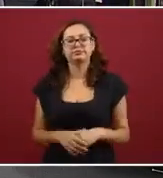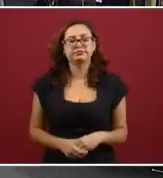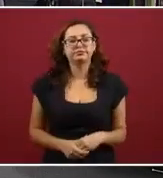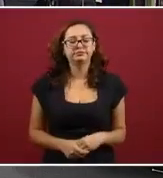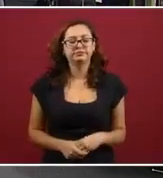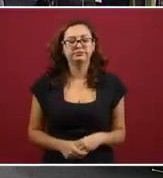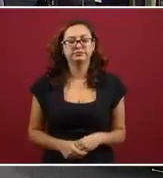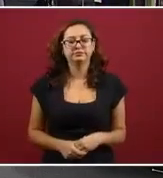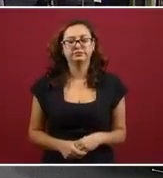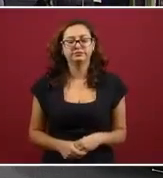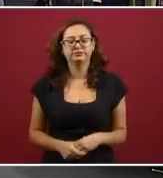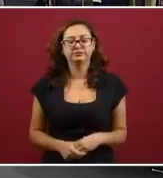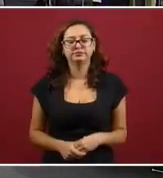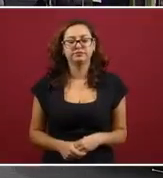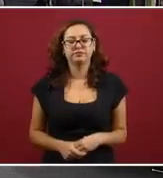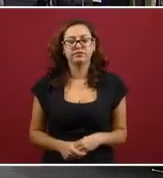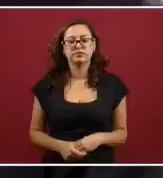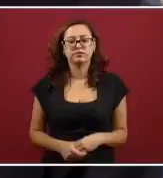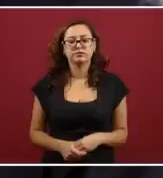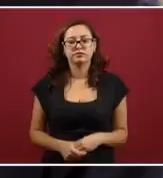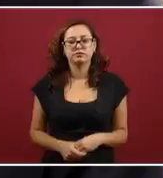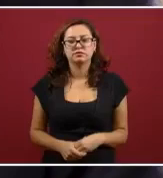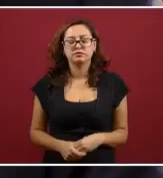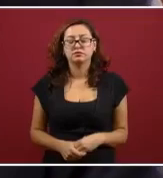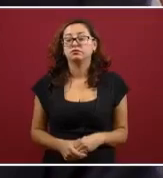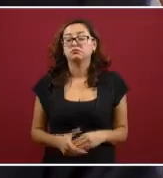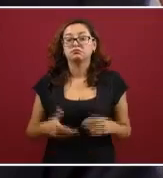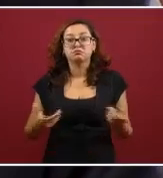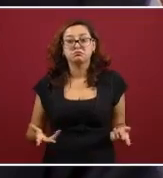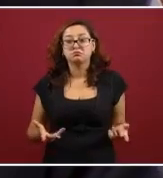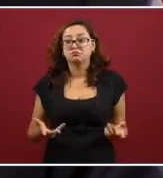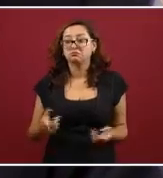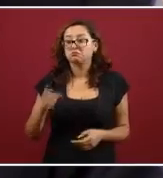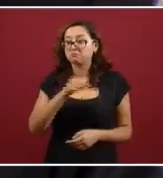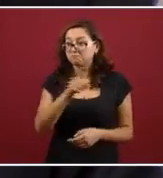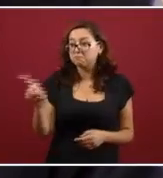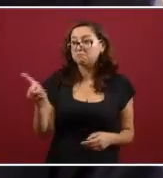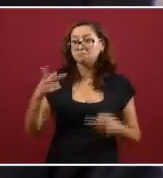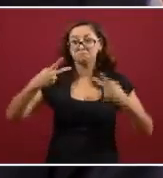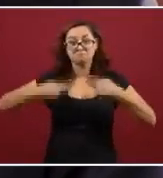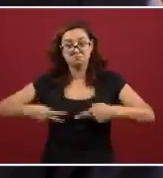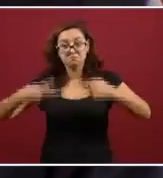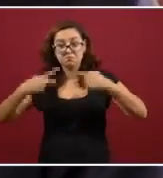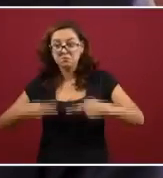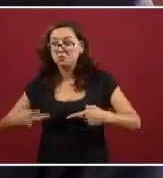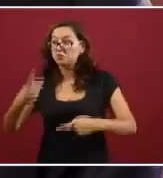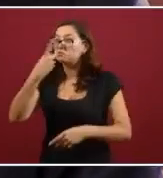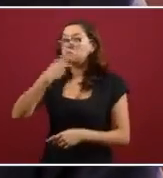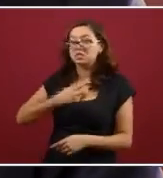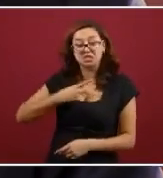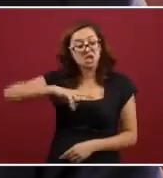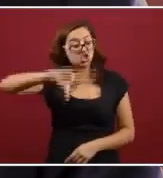Entonces, respeto mucho a la gente que hace eso.